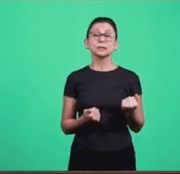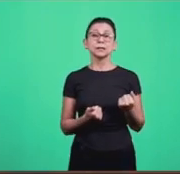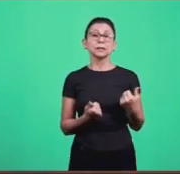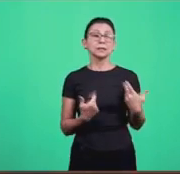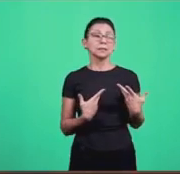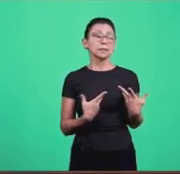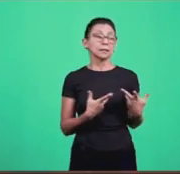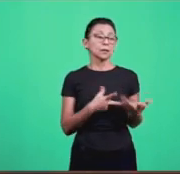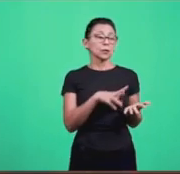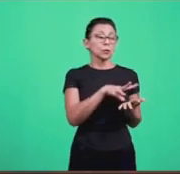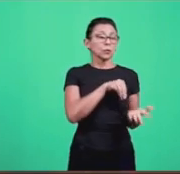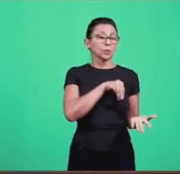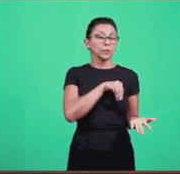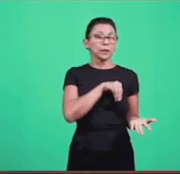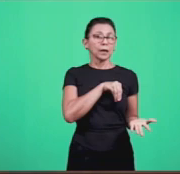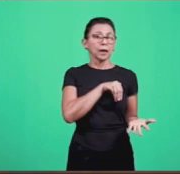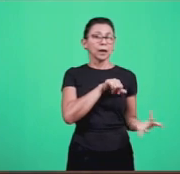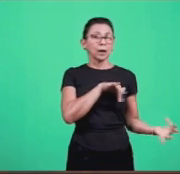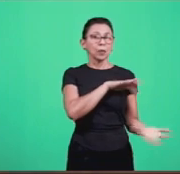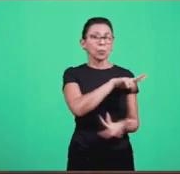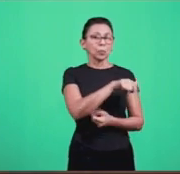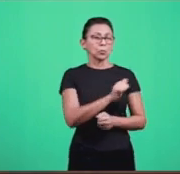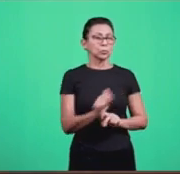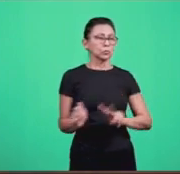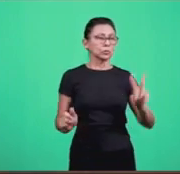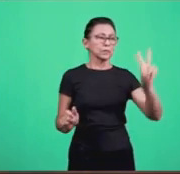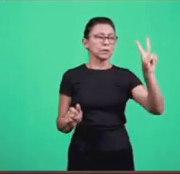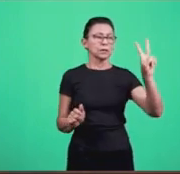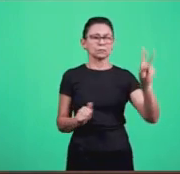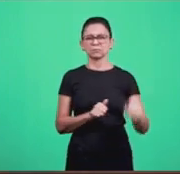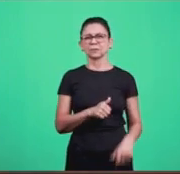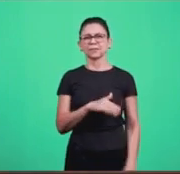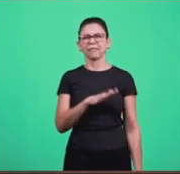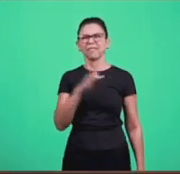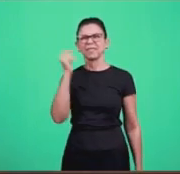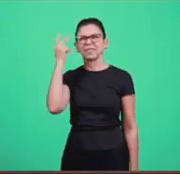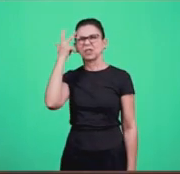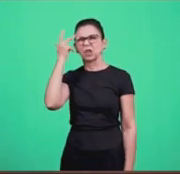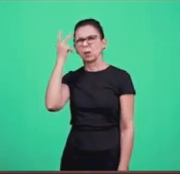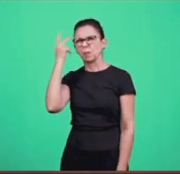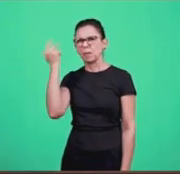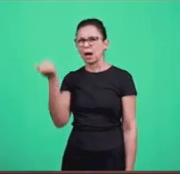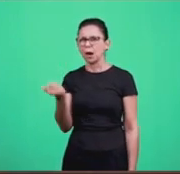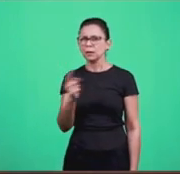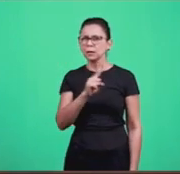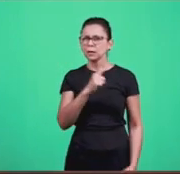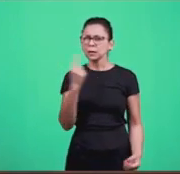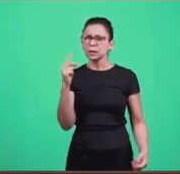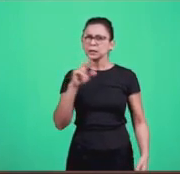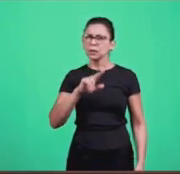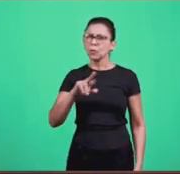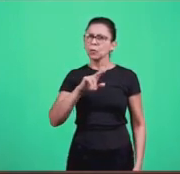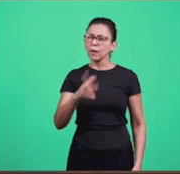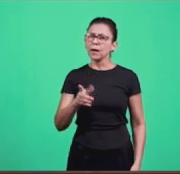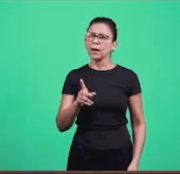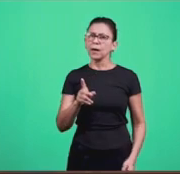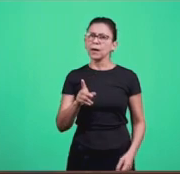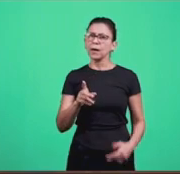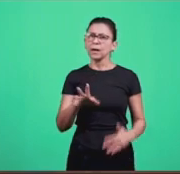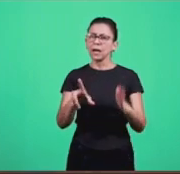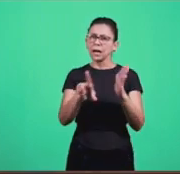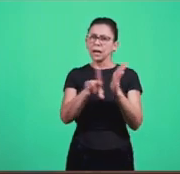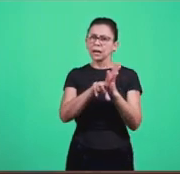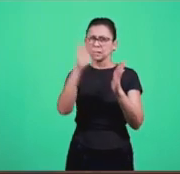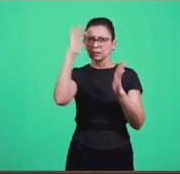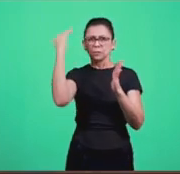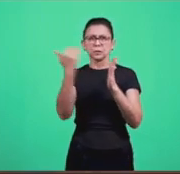con el mundo, con los valores mundanos. Ahora todo es natural. No es natural, es